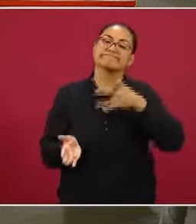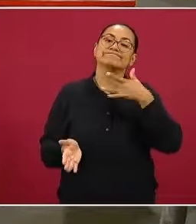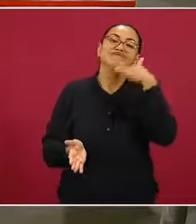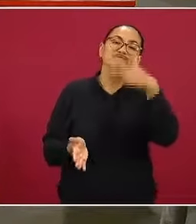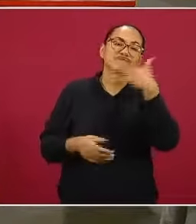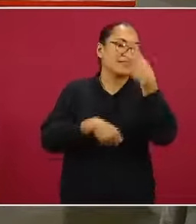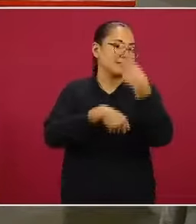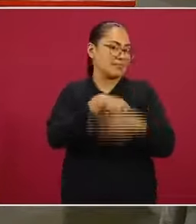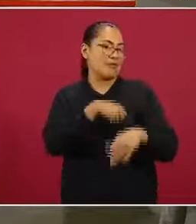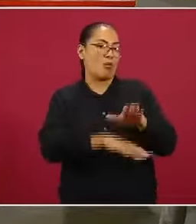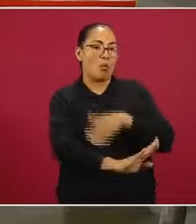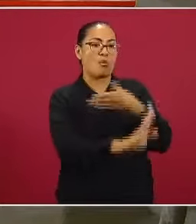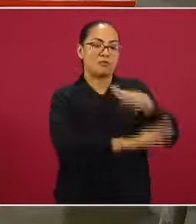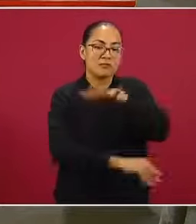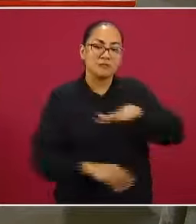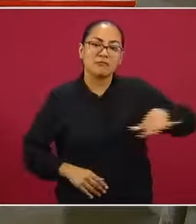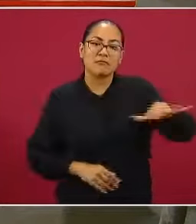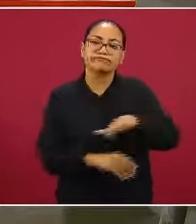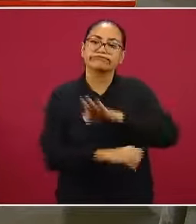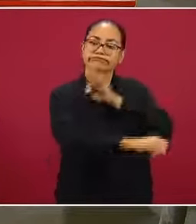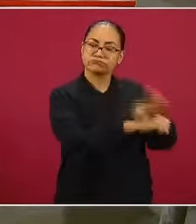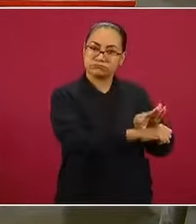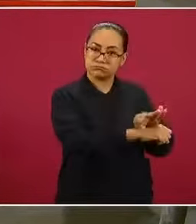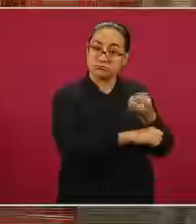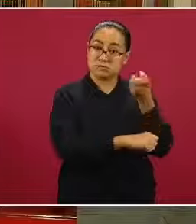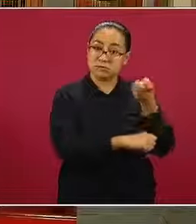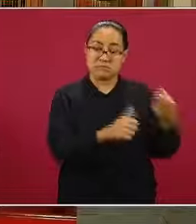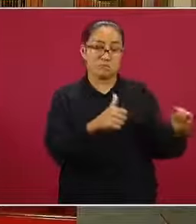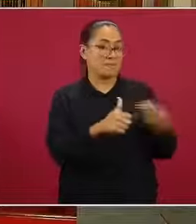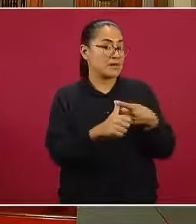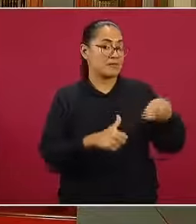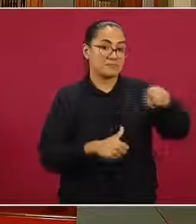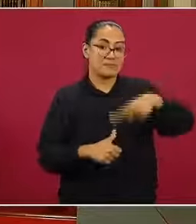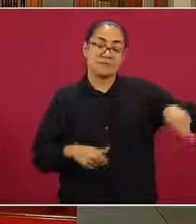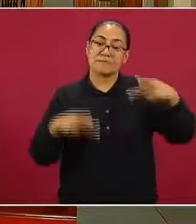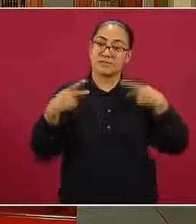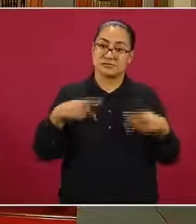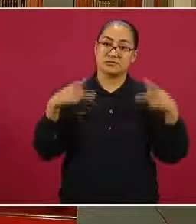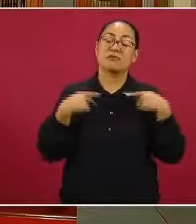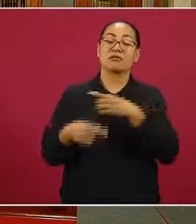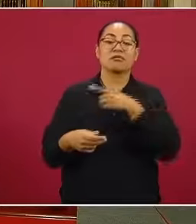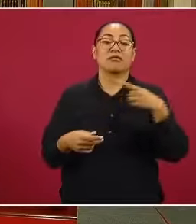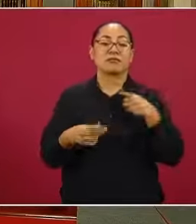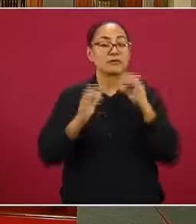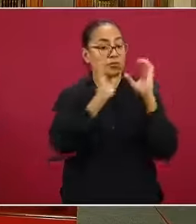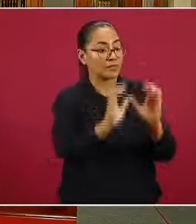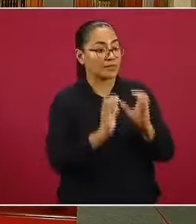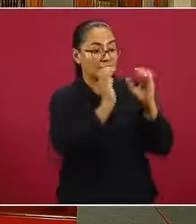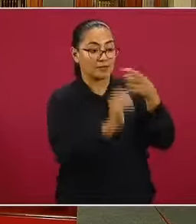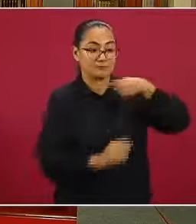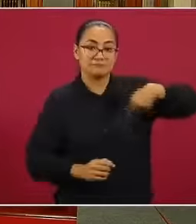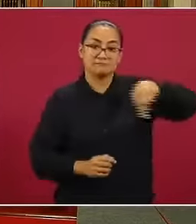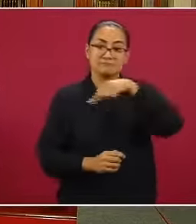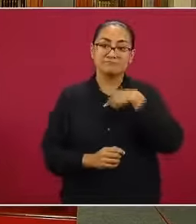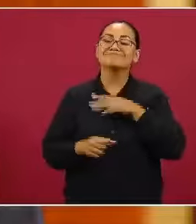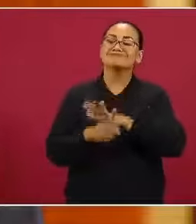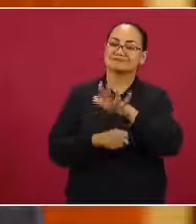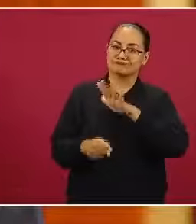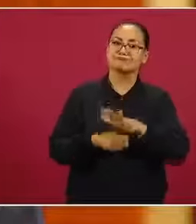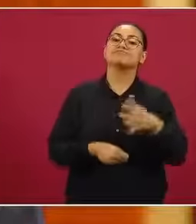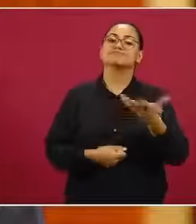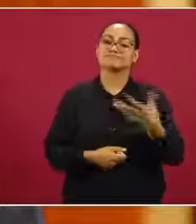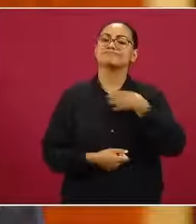el interés superior de la nación. Y para nosotros es no solamente motivo de satisfacción, y lo recibimos con